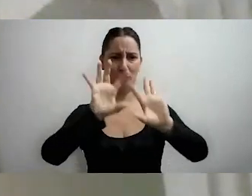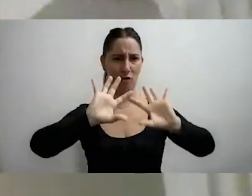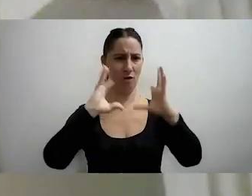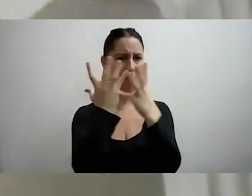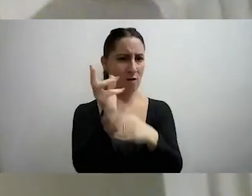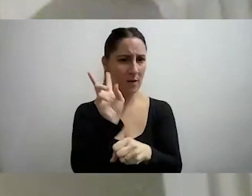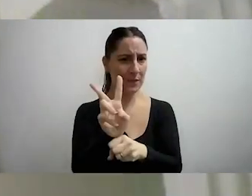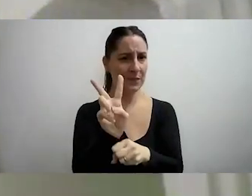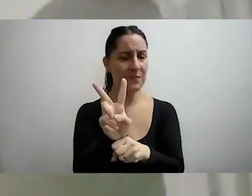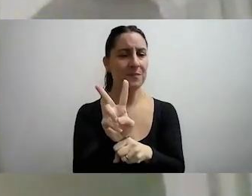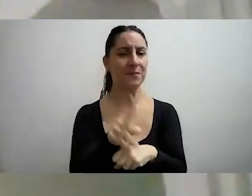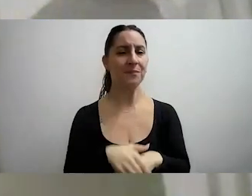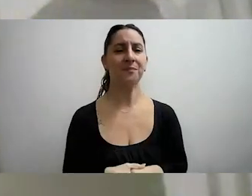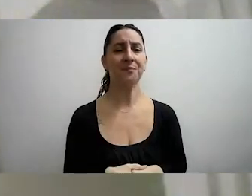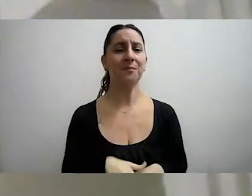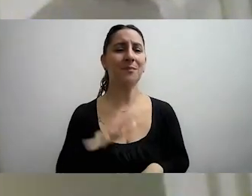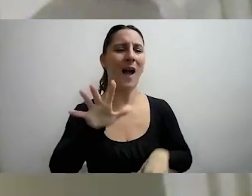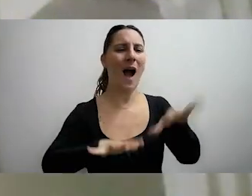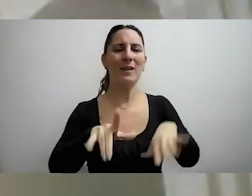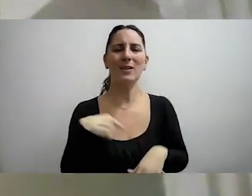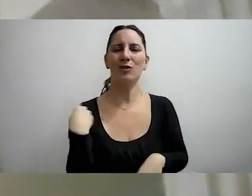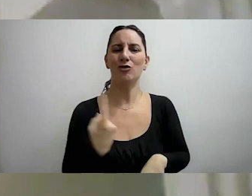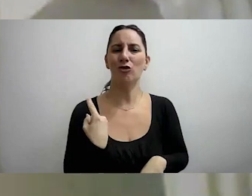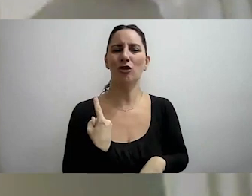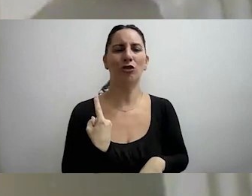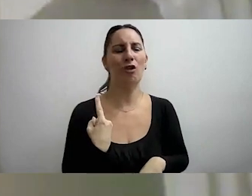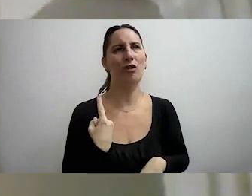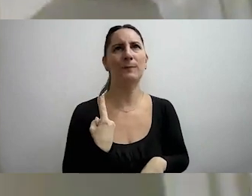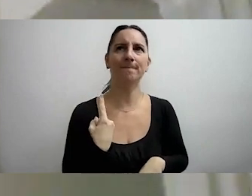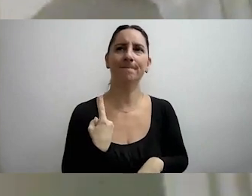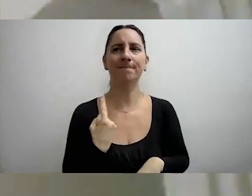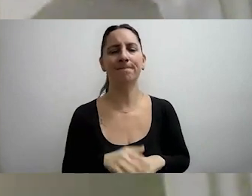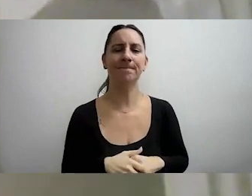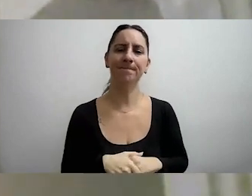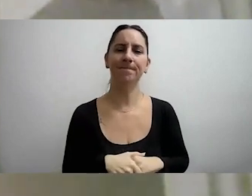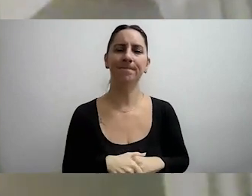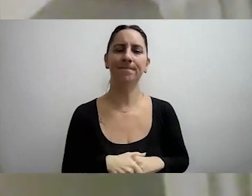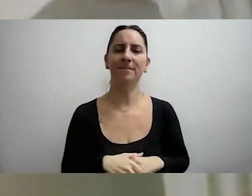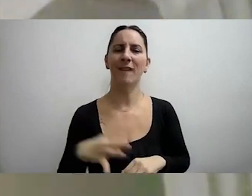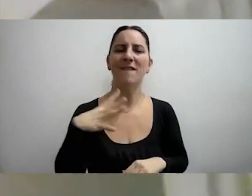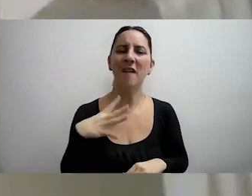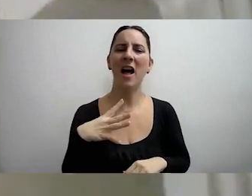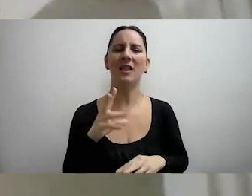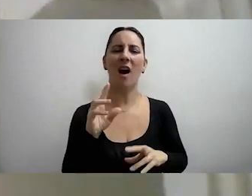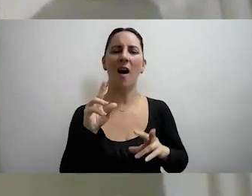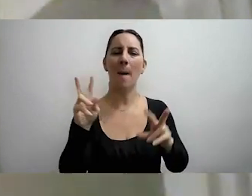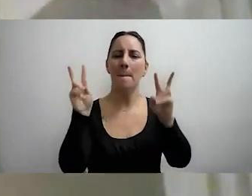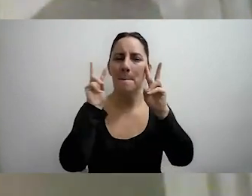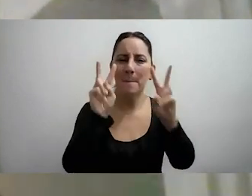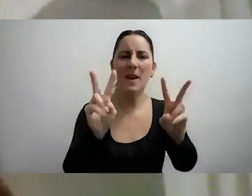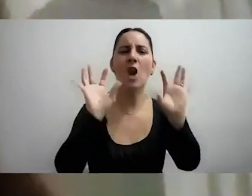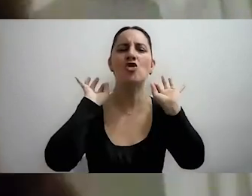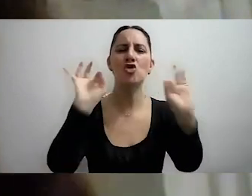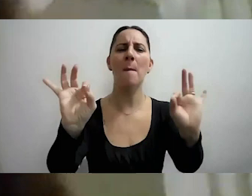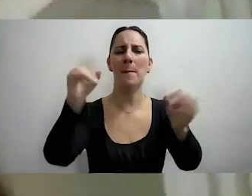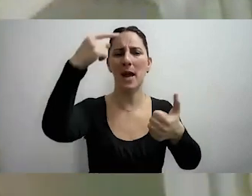quizás no ponemos o sea, que haya una mirada integral, digamos, ¿no? Como uno a veces fomentando,